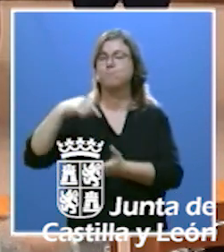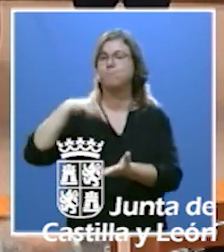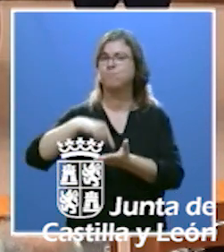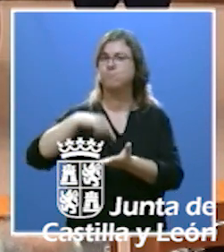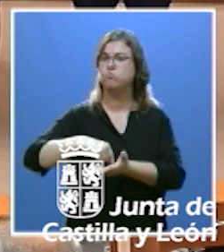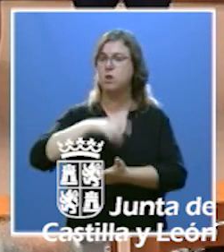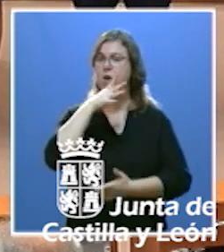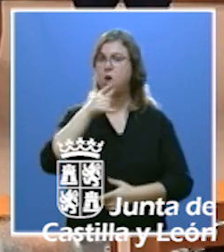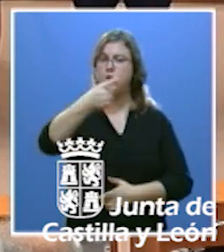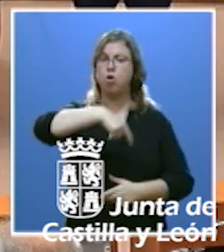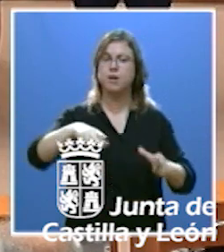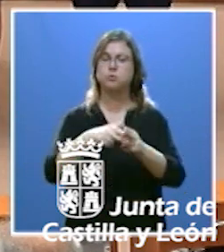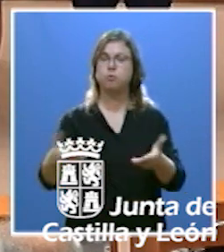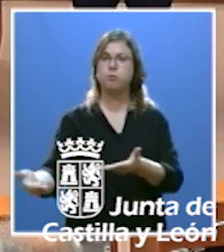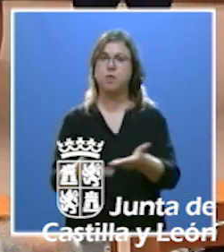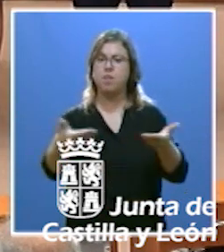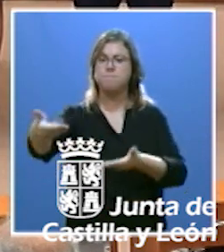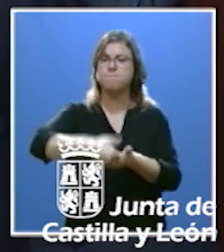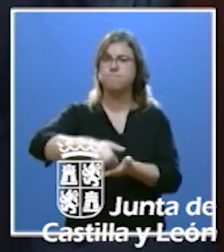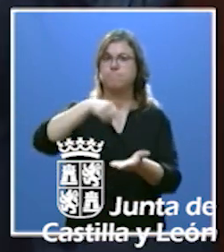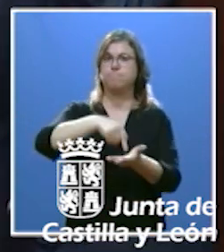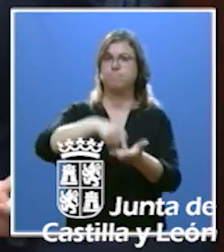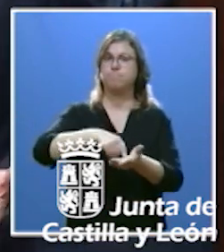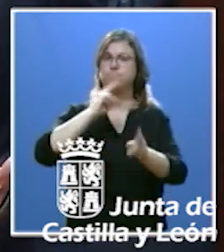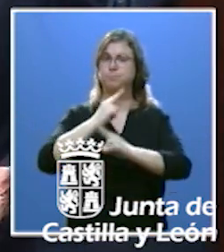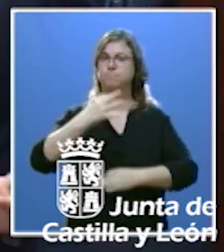hoy nos reclama la sociedad. El mundo